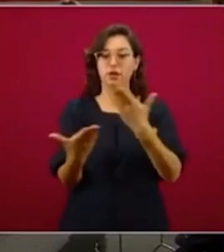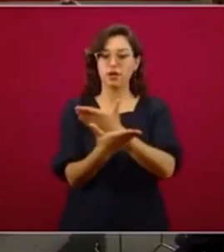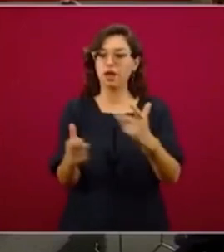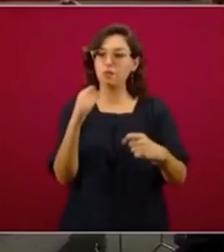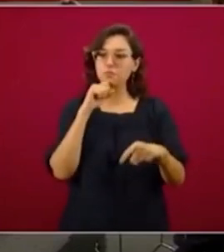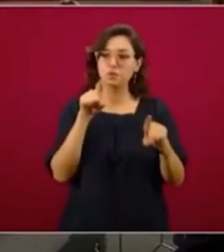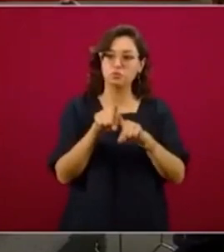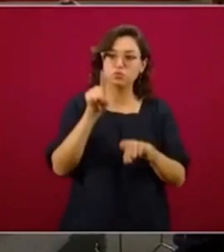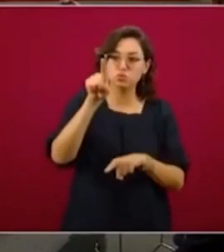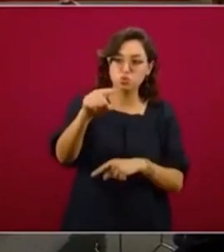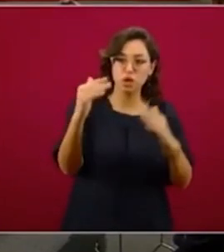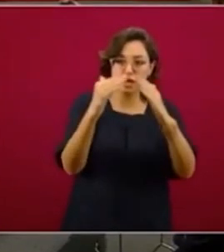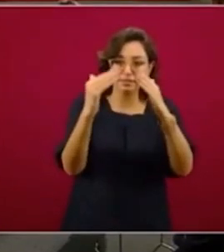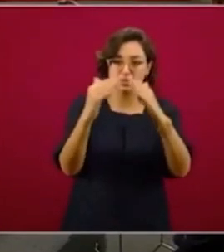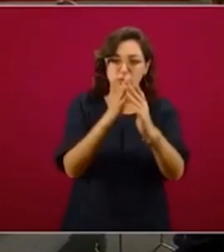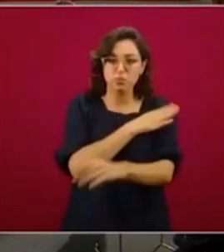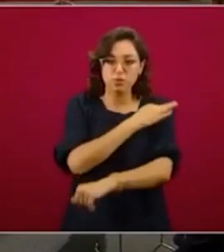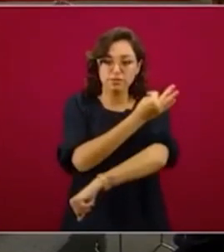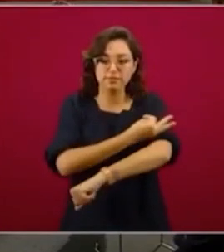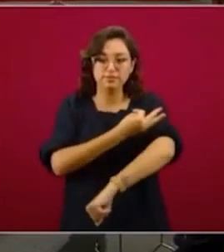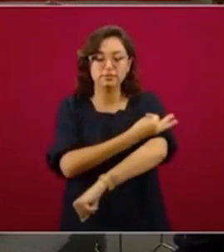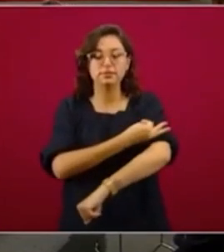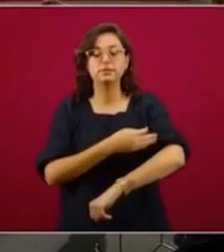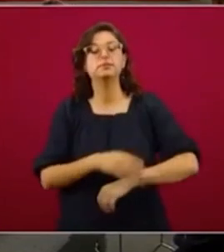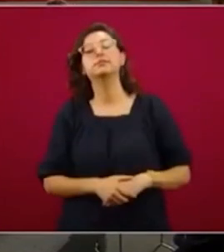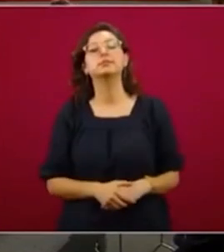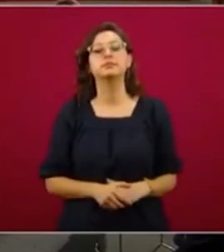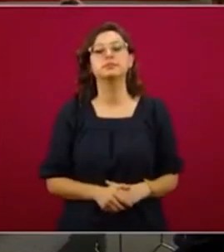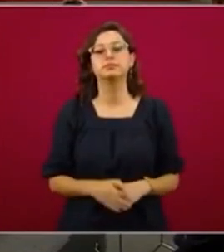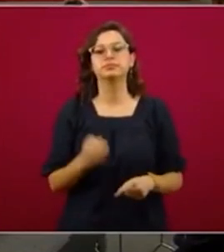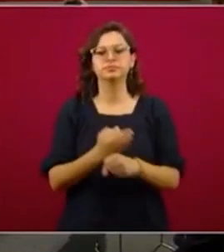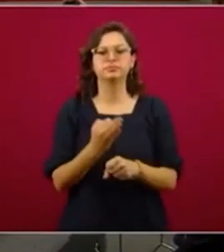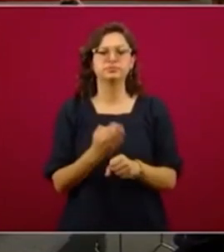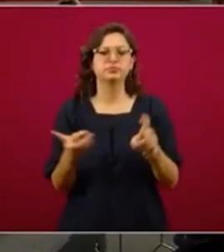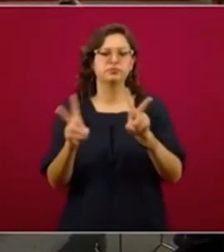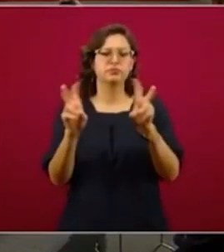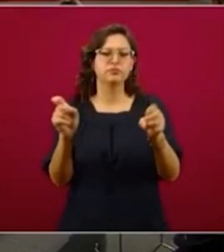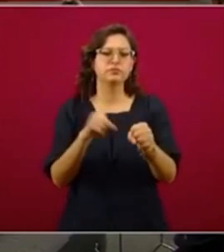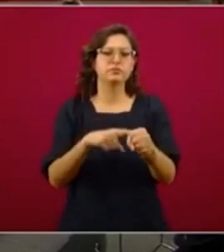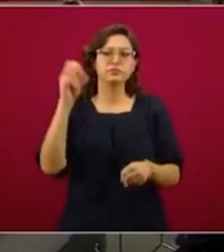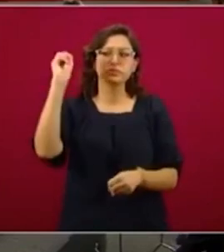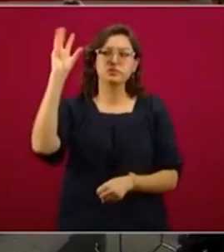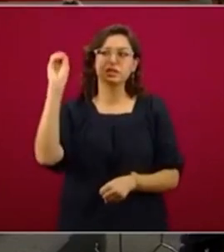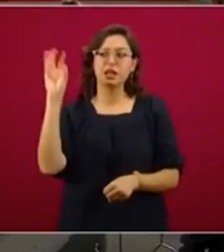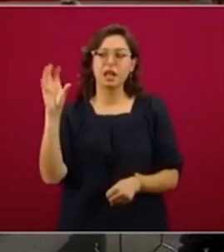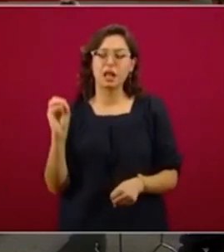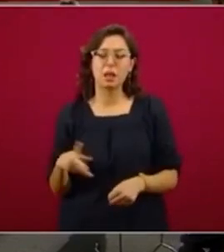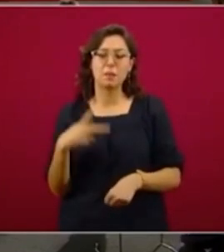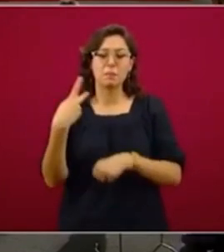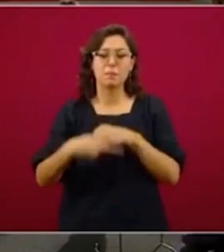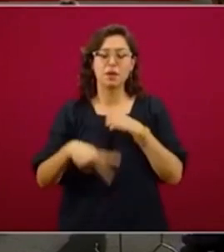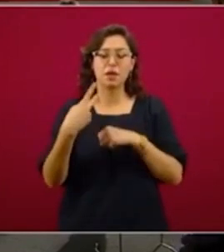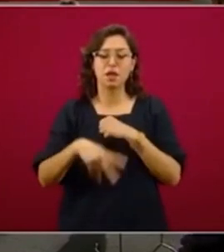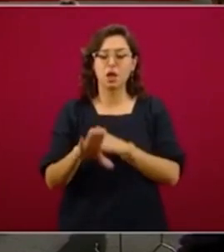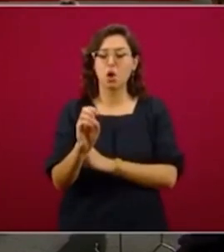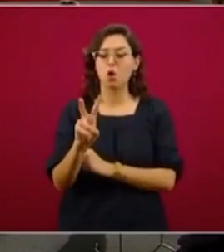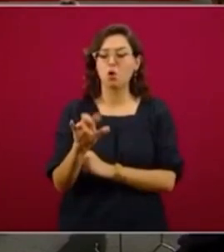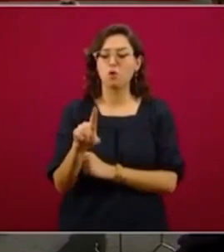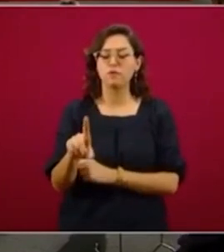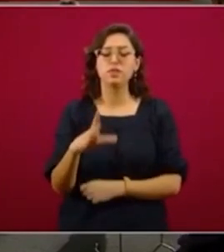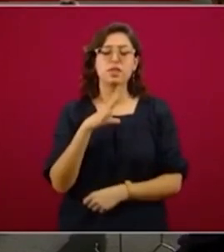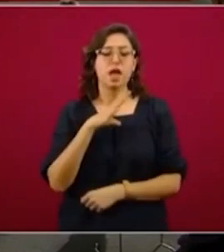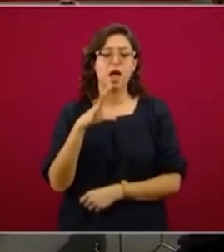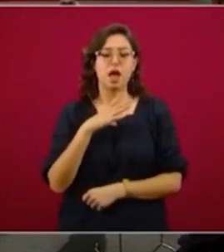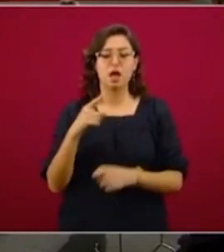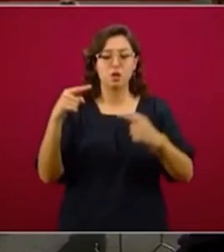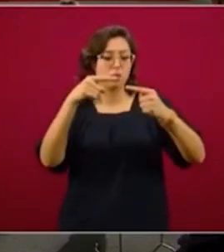vamos a hablar de lo que es este semáforo de riesgo epidemiológico kobe está compuesto de cuatro